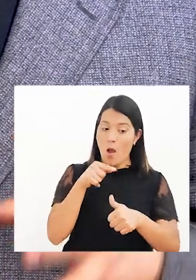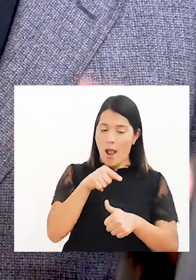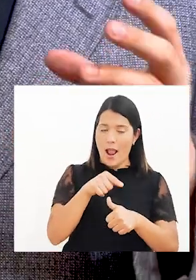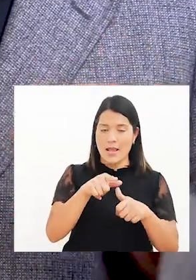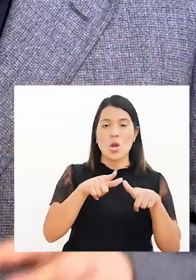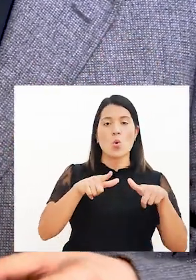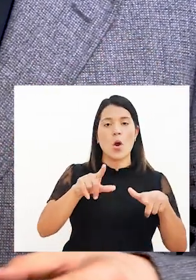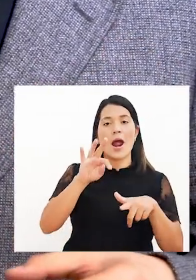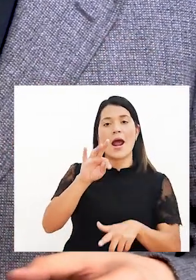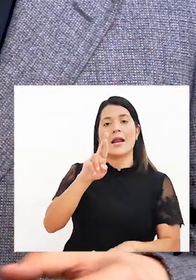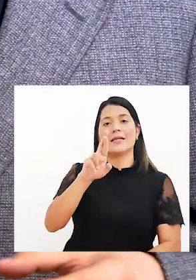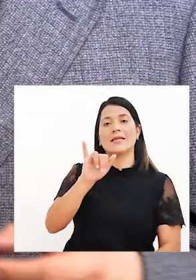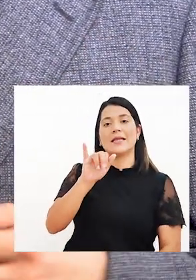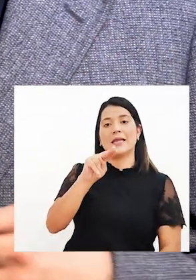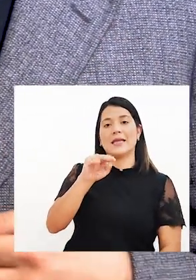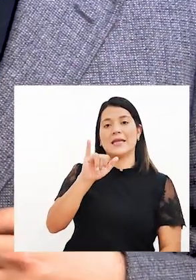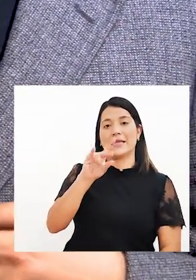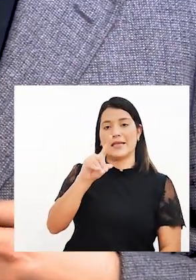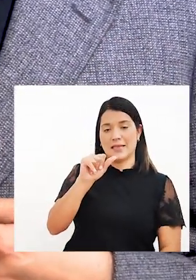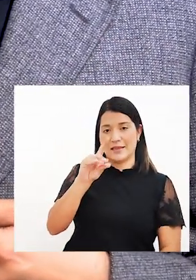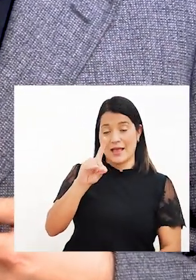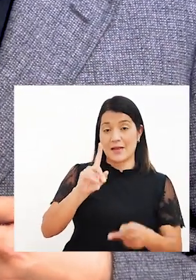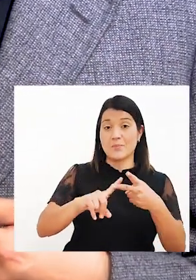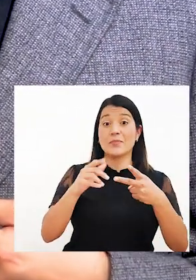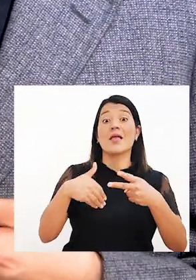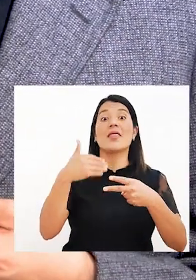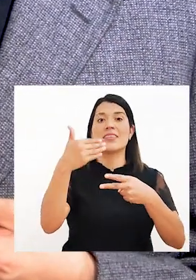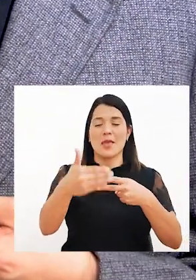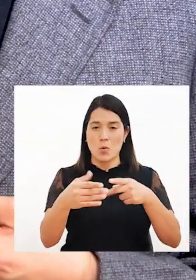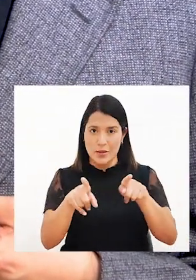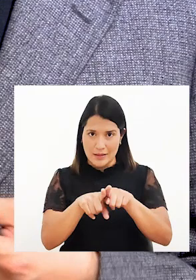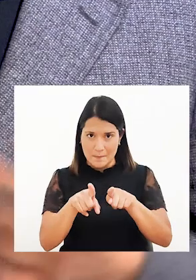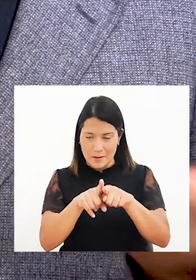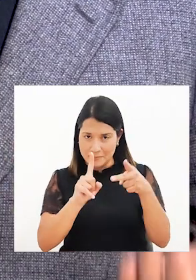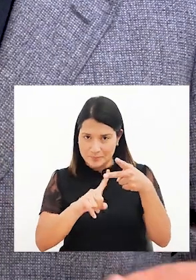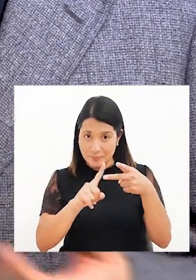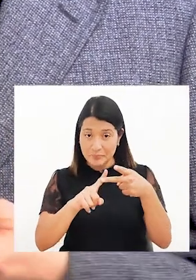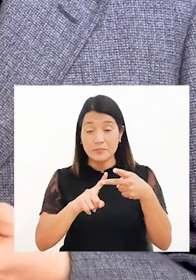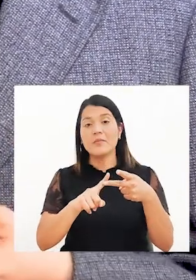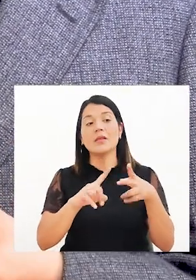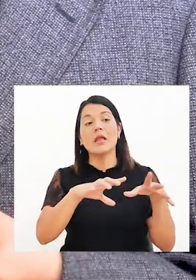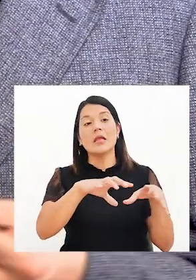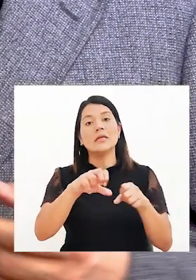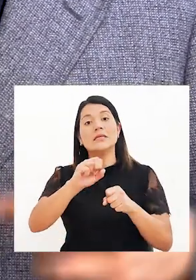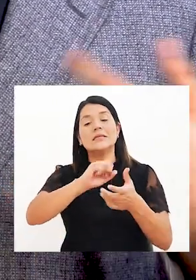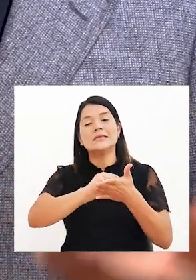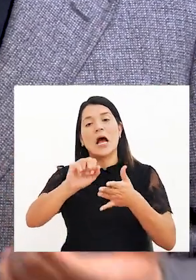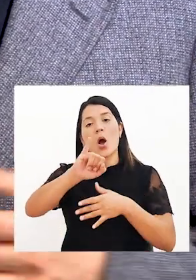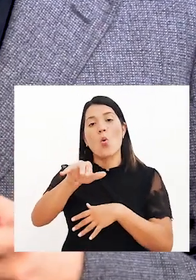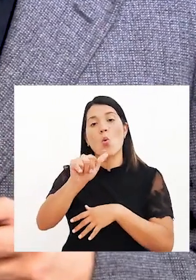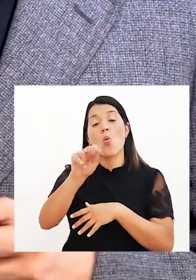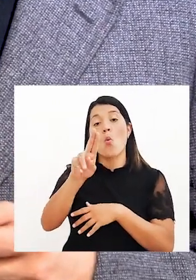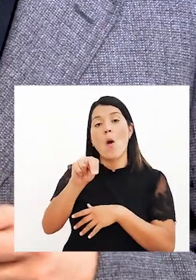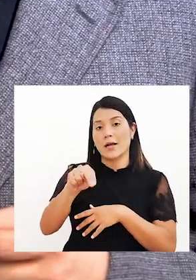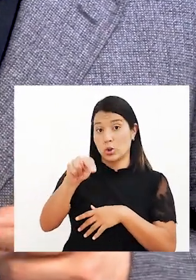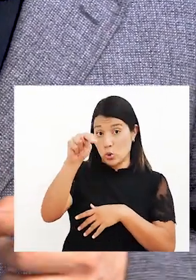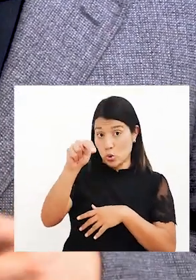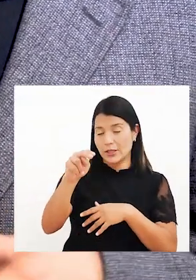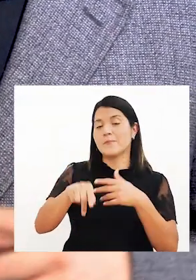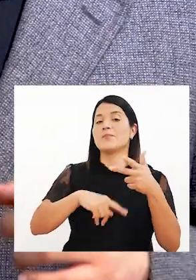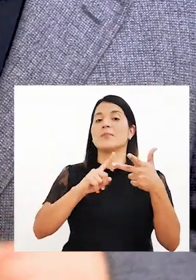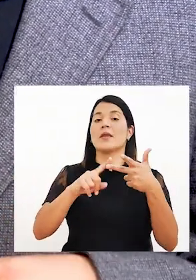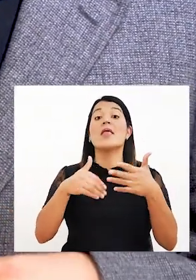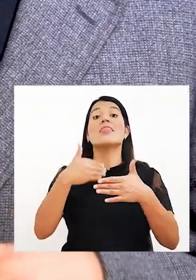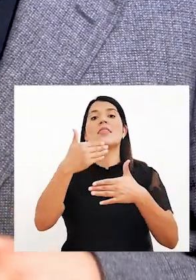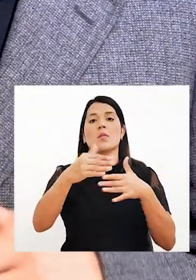Trinidad, posteriormente se capturan los vapores en San Juan, en San Juan del Norte, sí, correcto. Y luego se